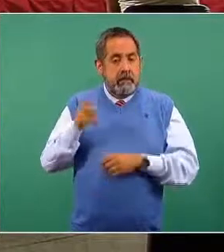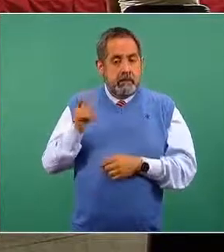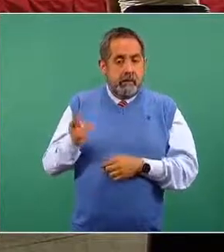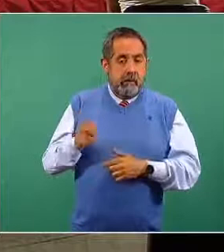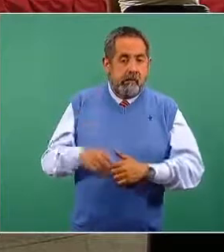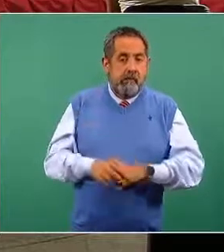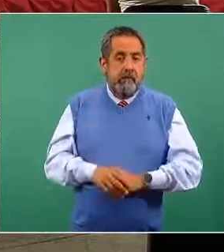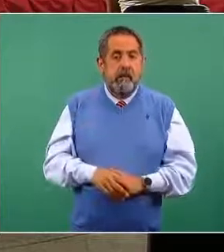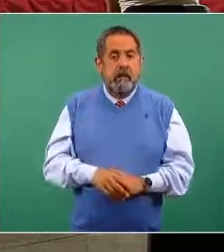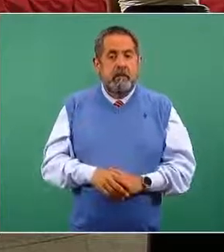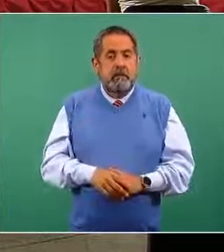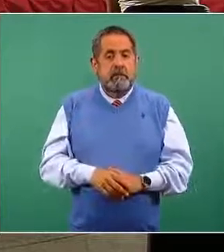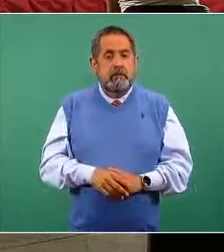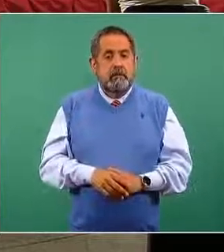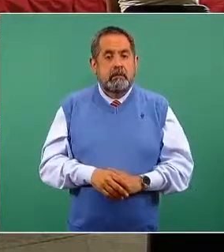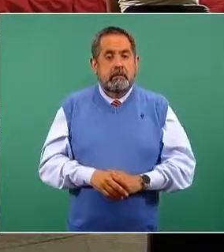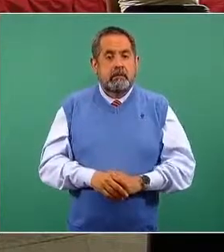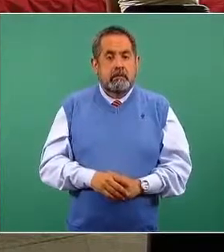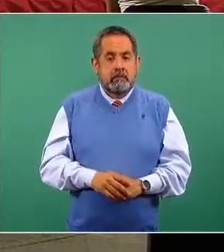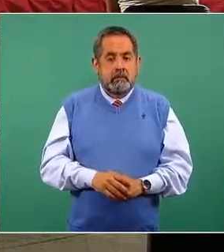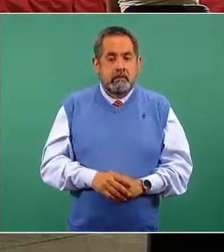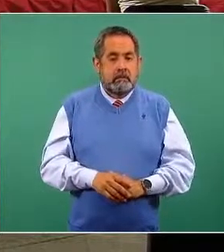boletines?